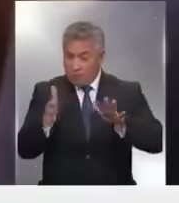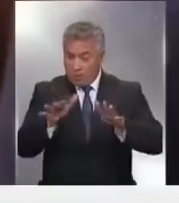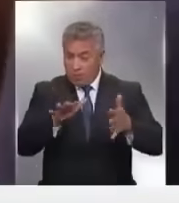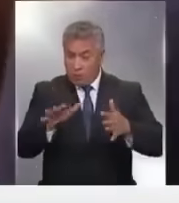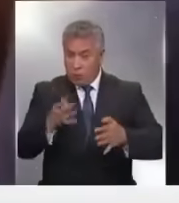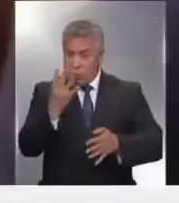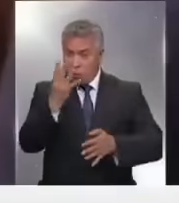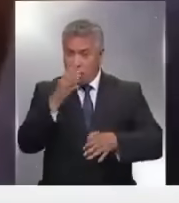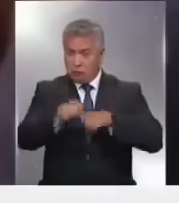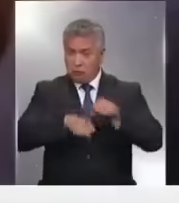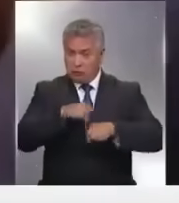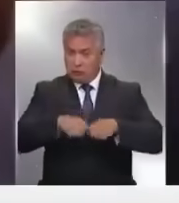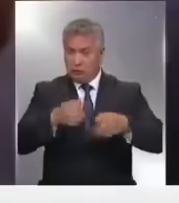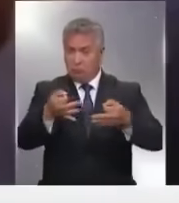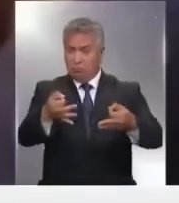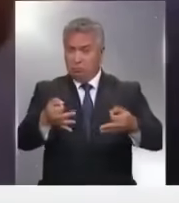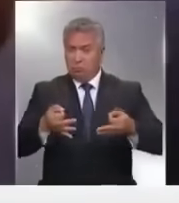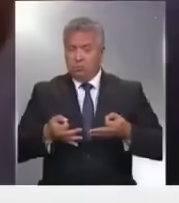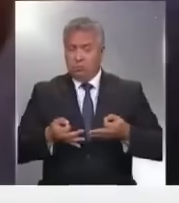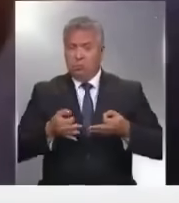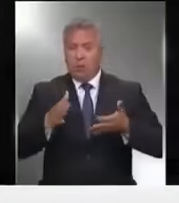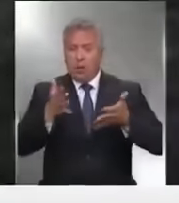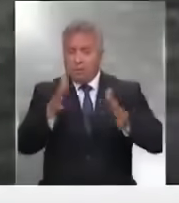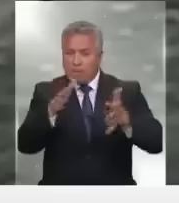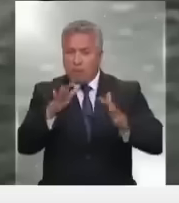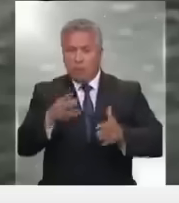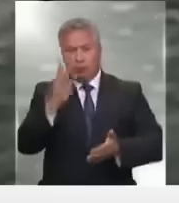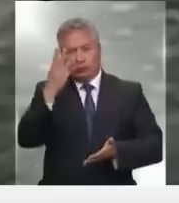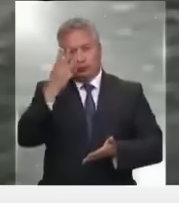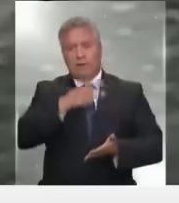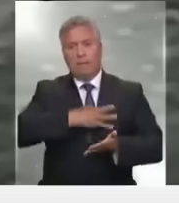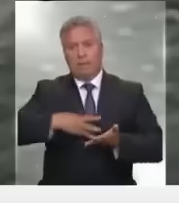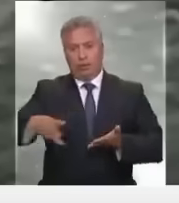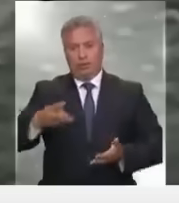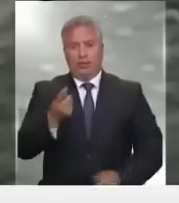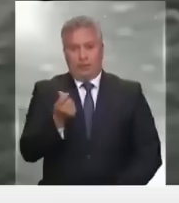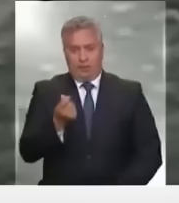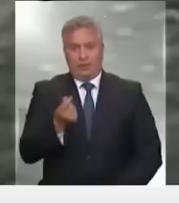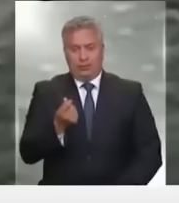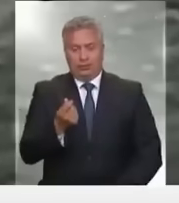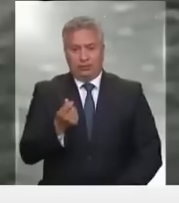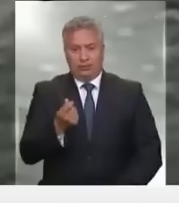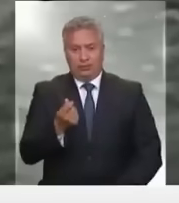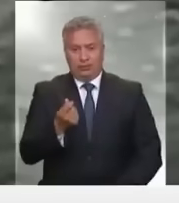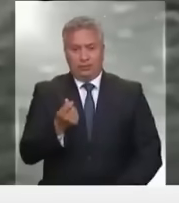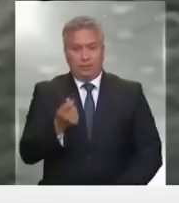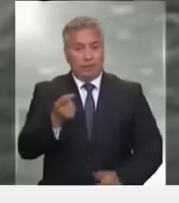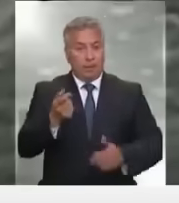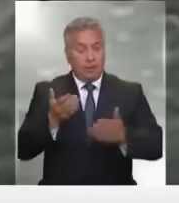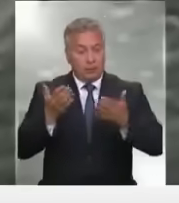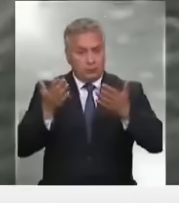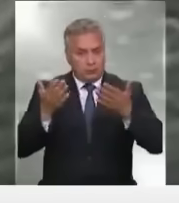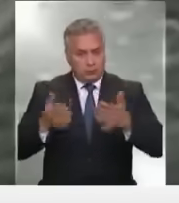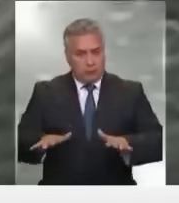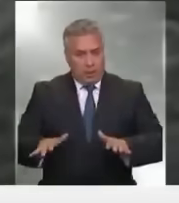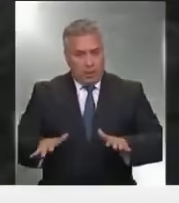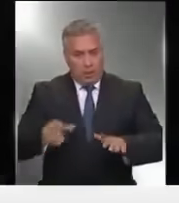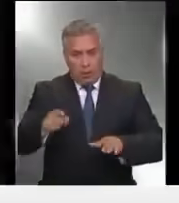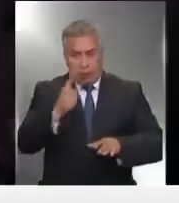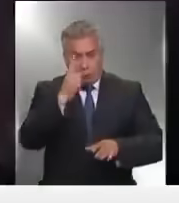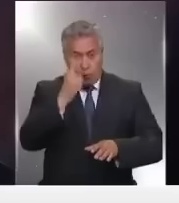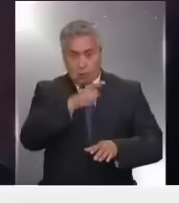bicicletas habían como 3 millones de pesos. Cuando se iba a cumplir una semana del